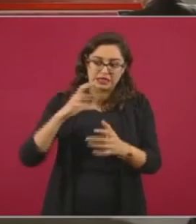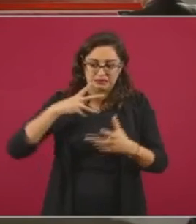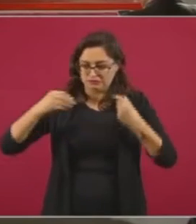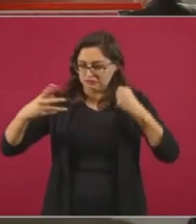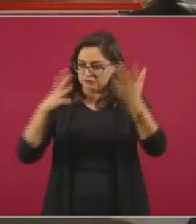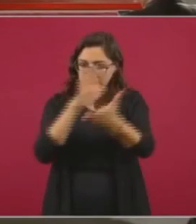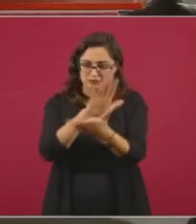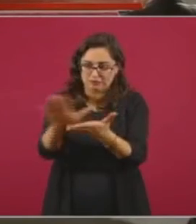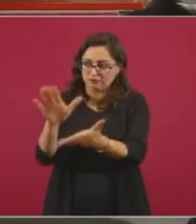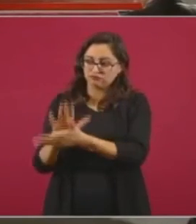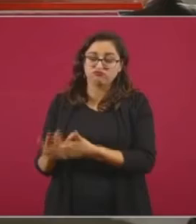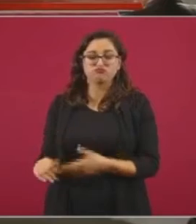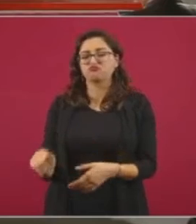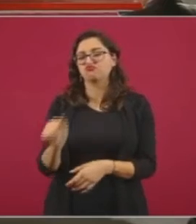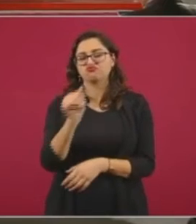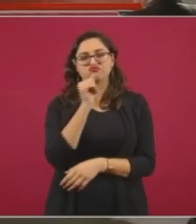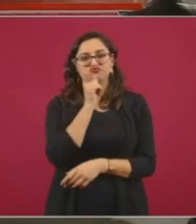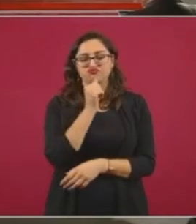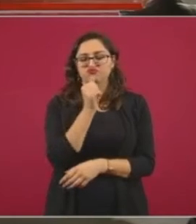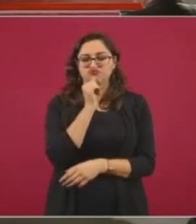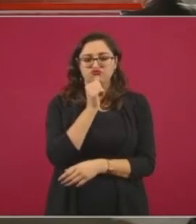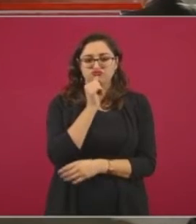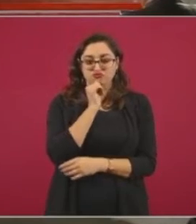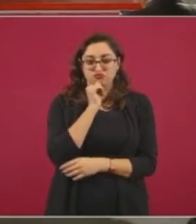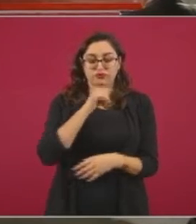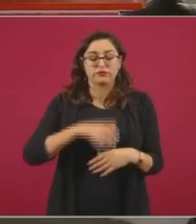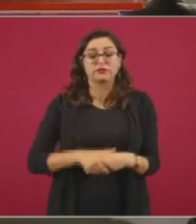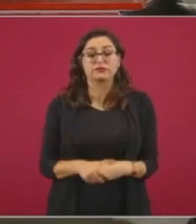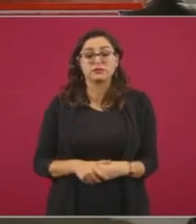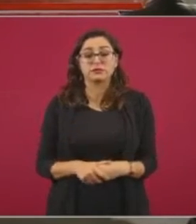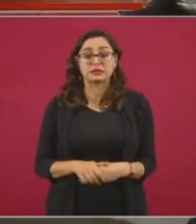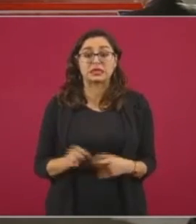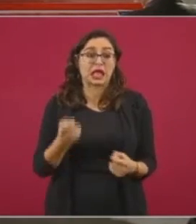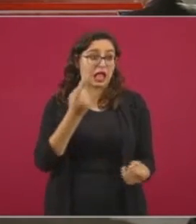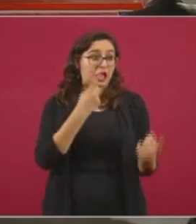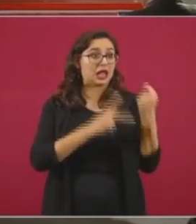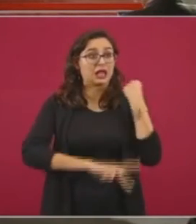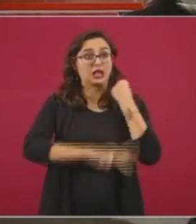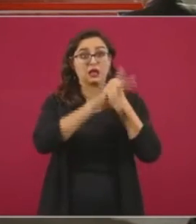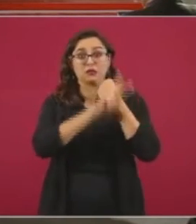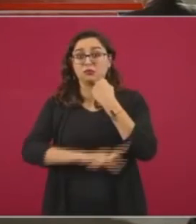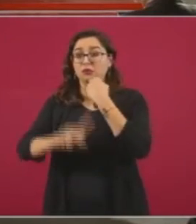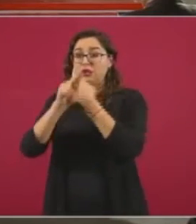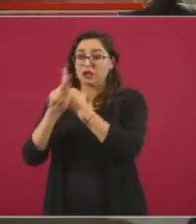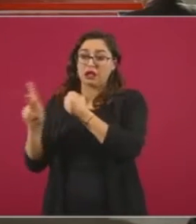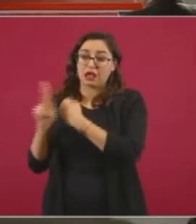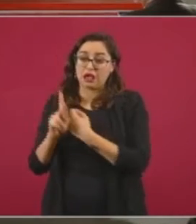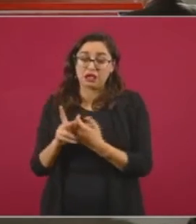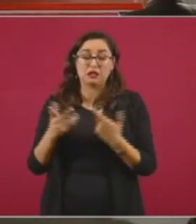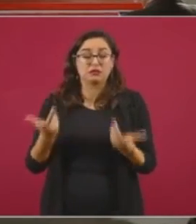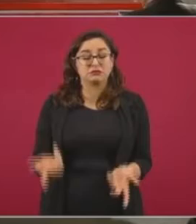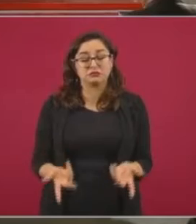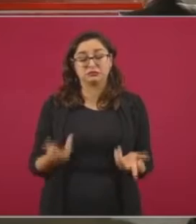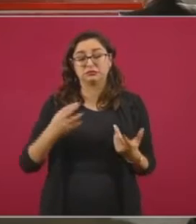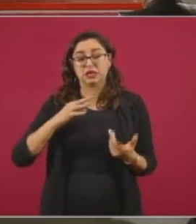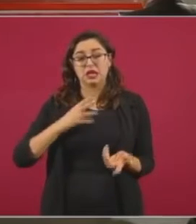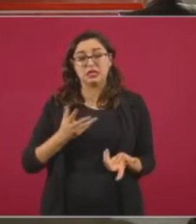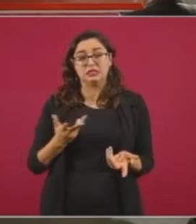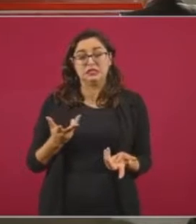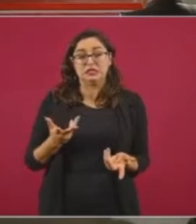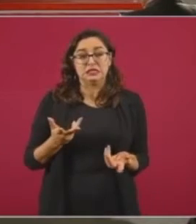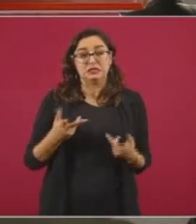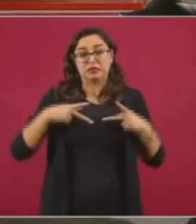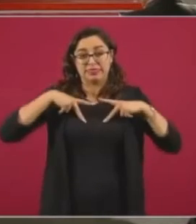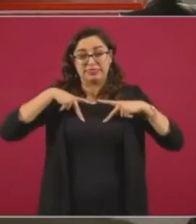Las interrupciones de los servicios, en particular en los países con sistemas de salud frágiles, durante la pandemia amenazan con retrasar